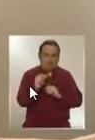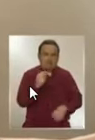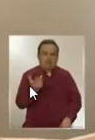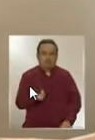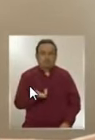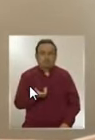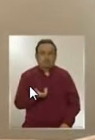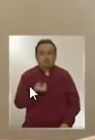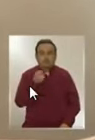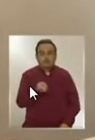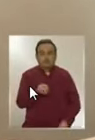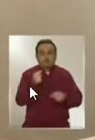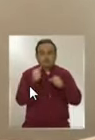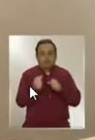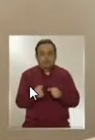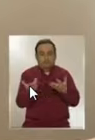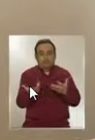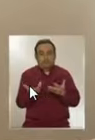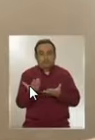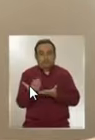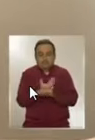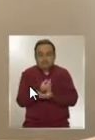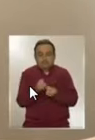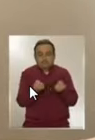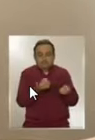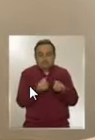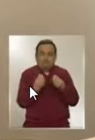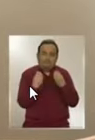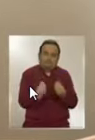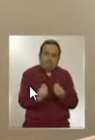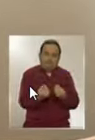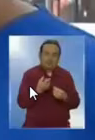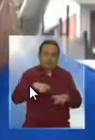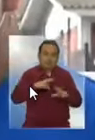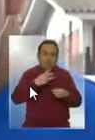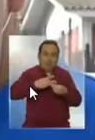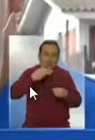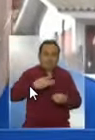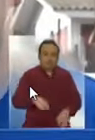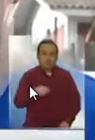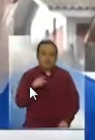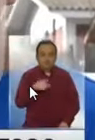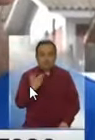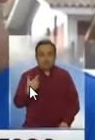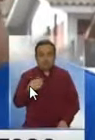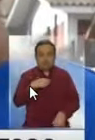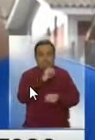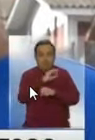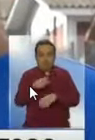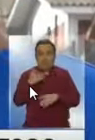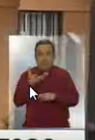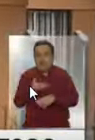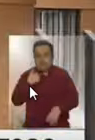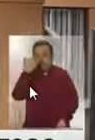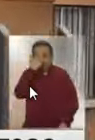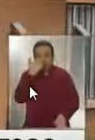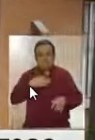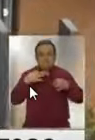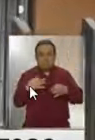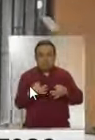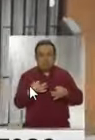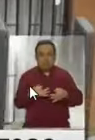y eso provoca un tremendo ahorro para la familia y sobre todo para nuestros adultos mayores. Una actividad en la que también hay preocupación por la seguridad